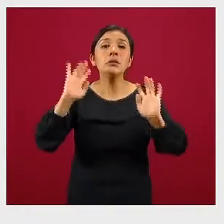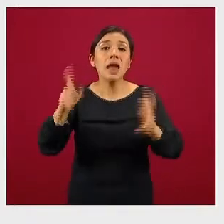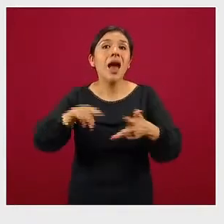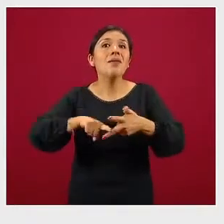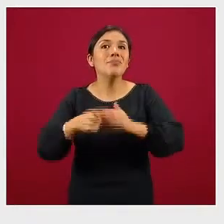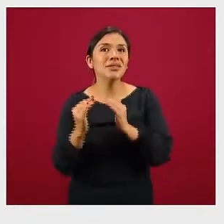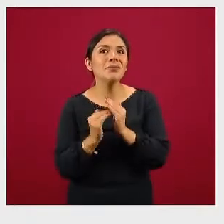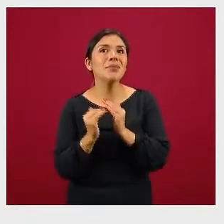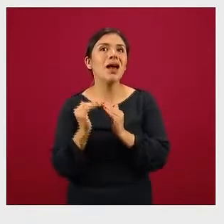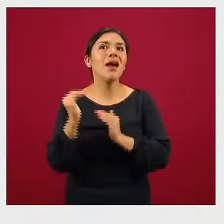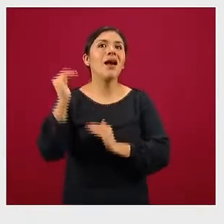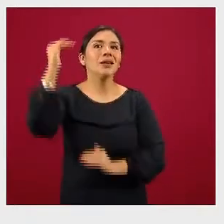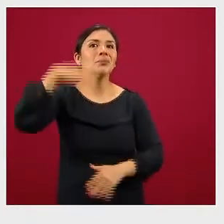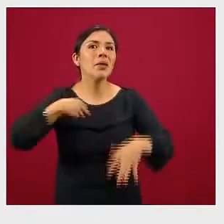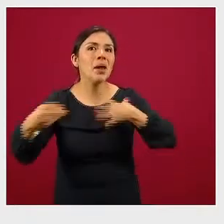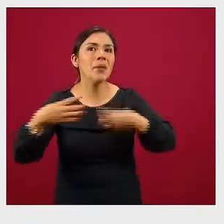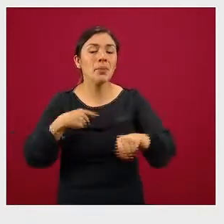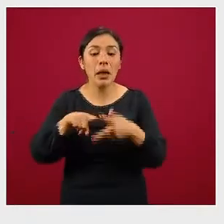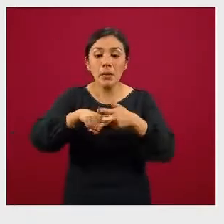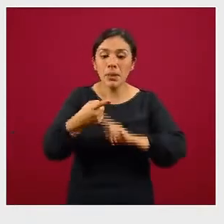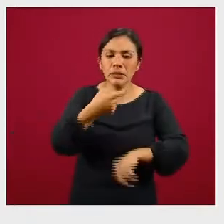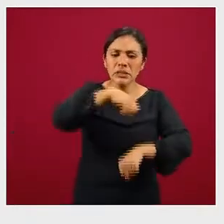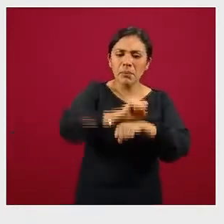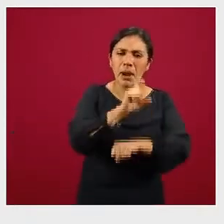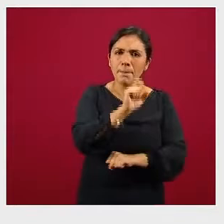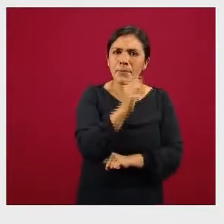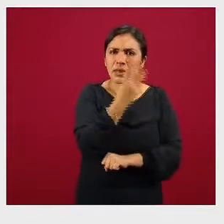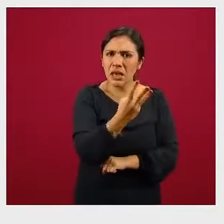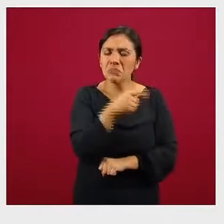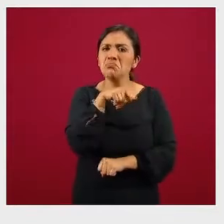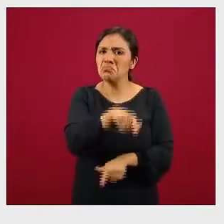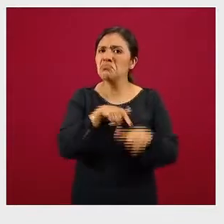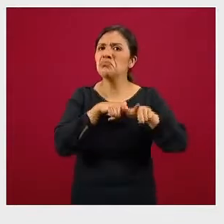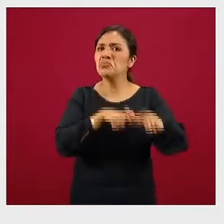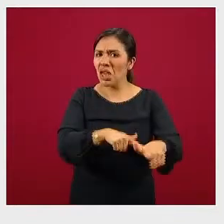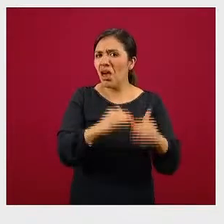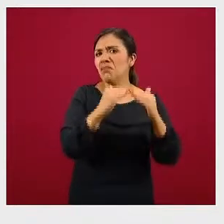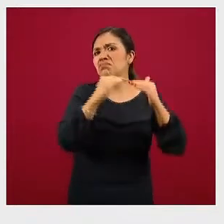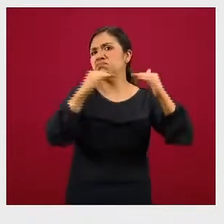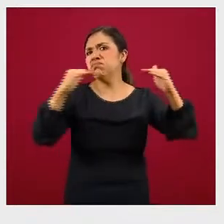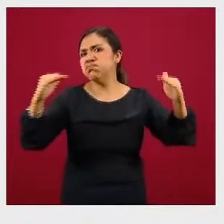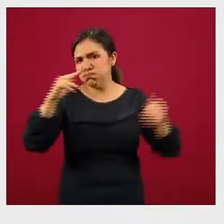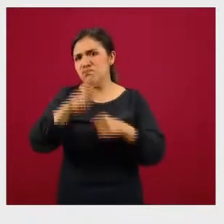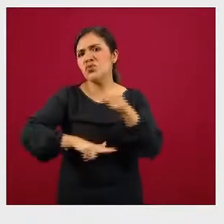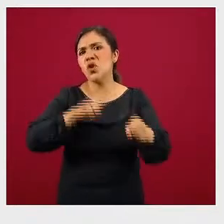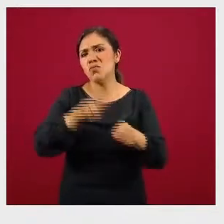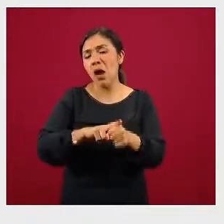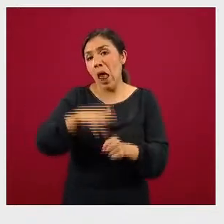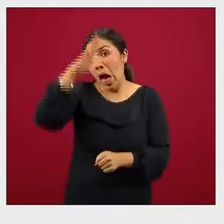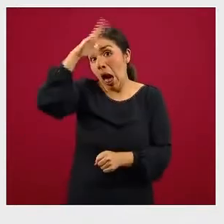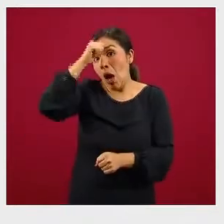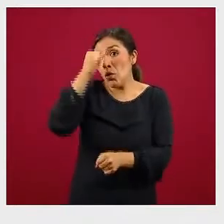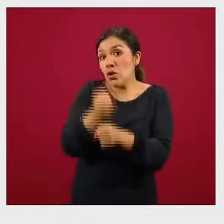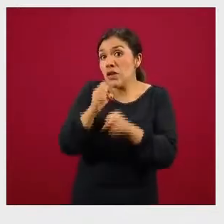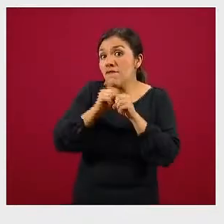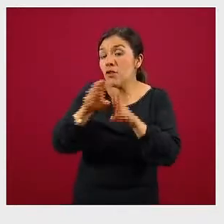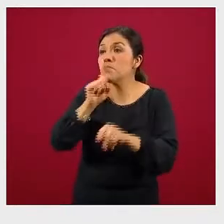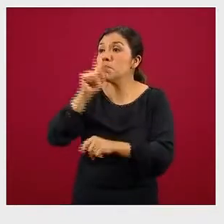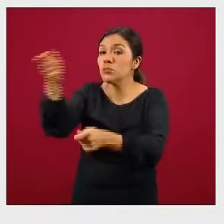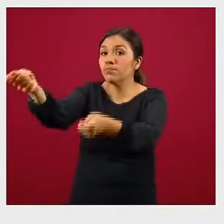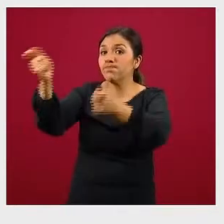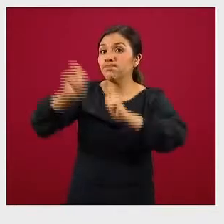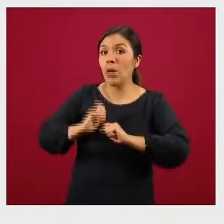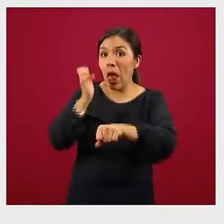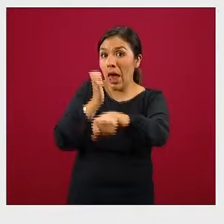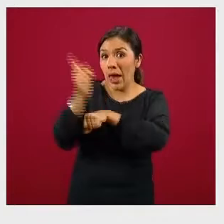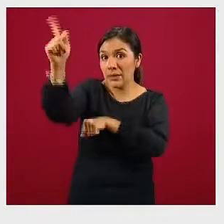a aumentar su epidemia. Desde la semana 23 se ha mantenido estable, de acuerdo con la información que proporciona la